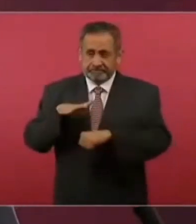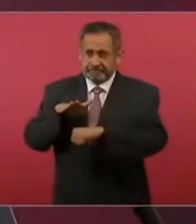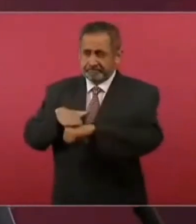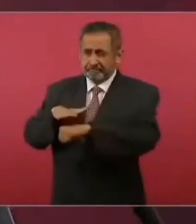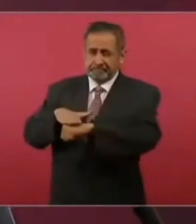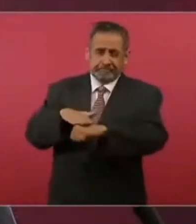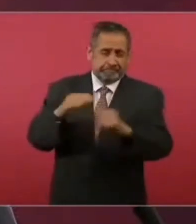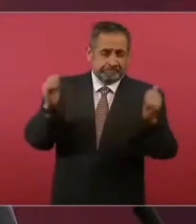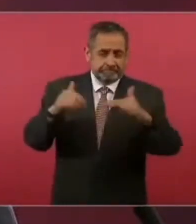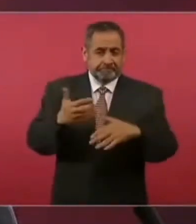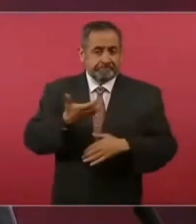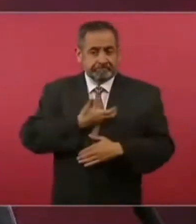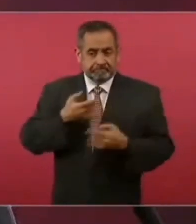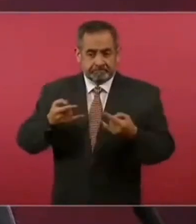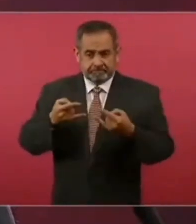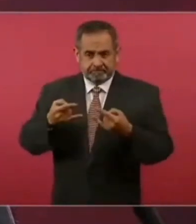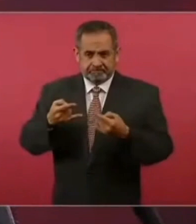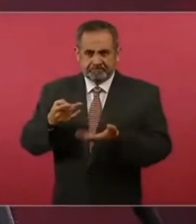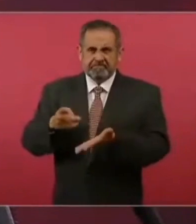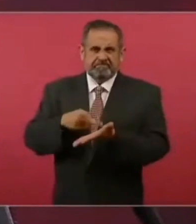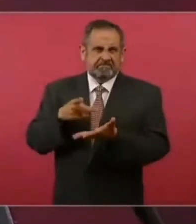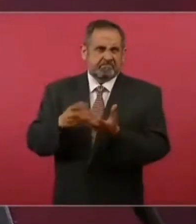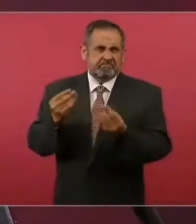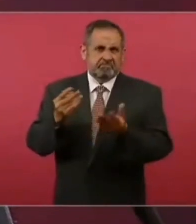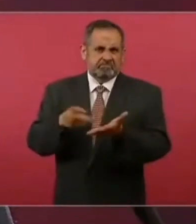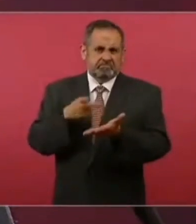convocado al Zócalo.